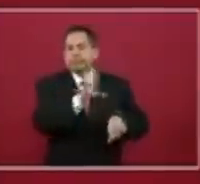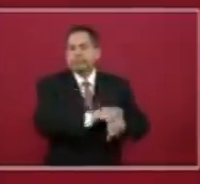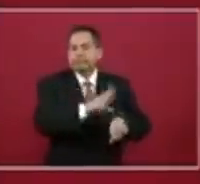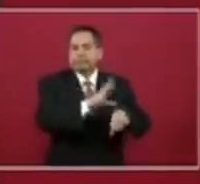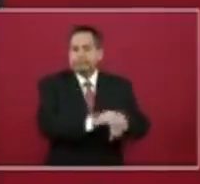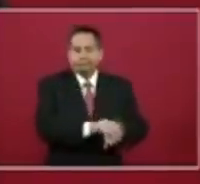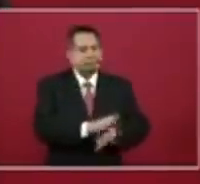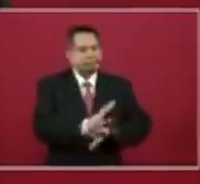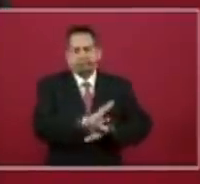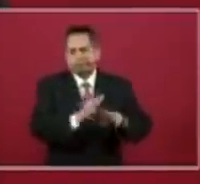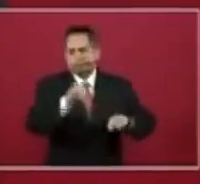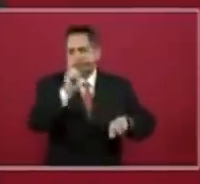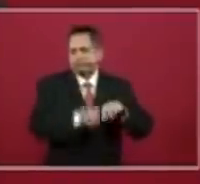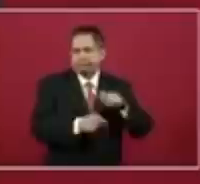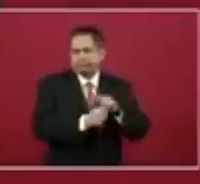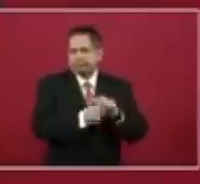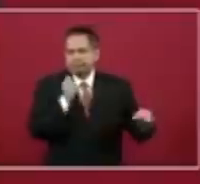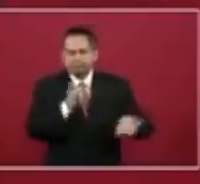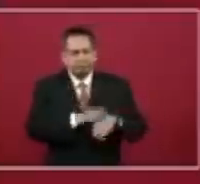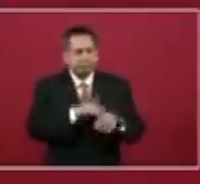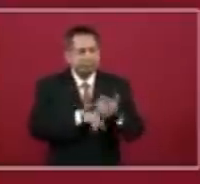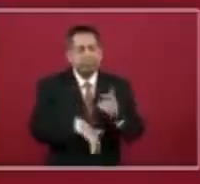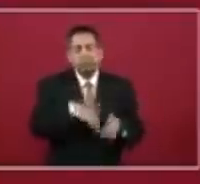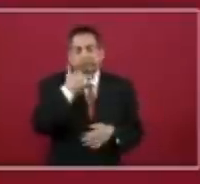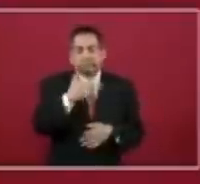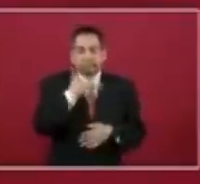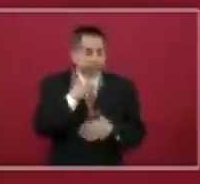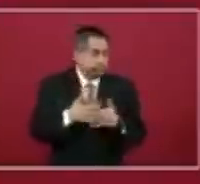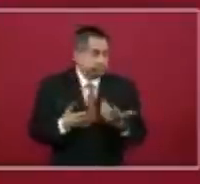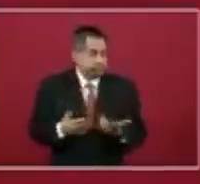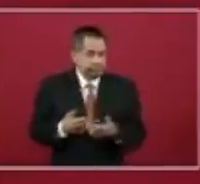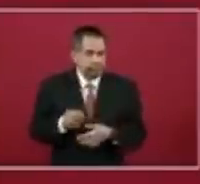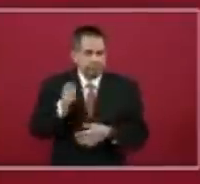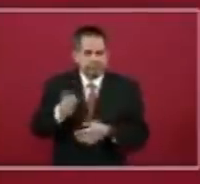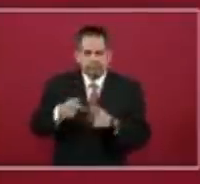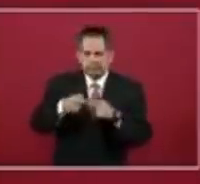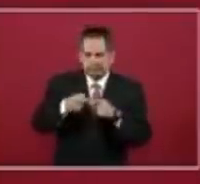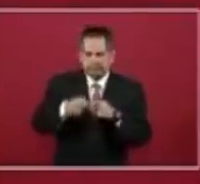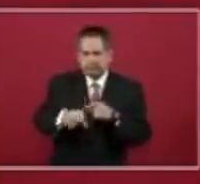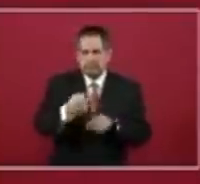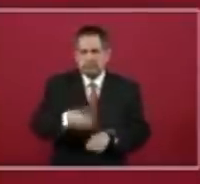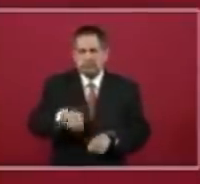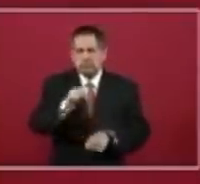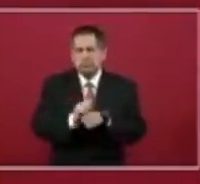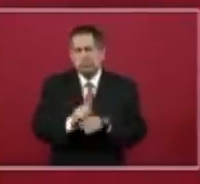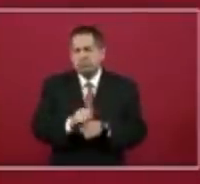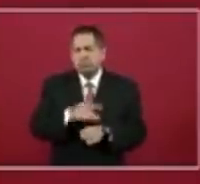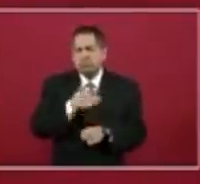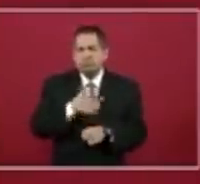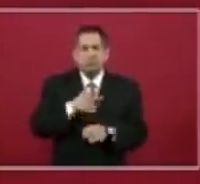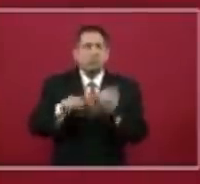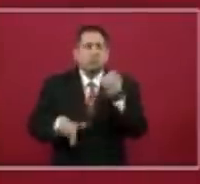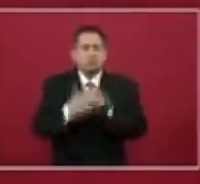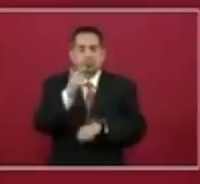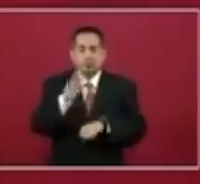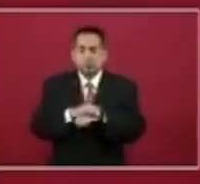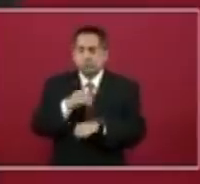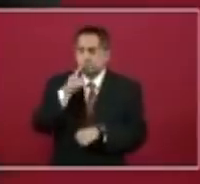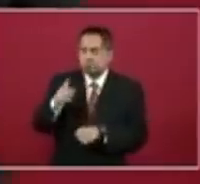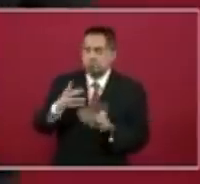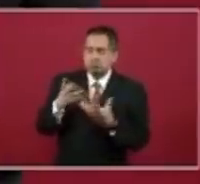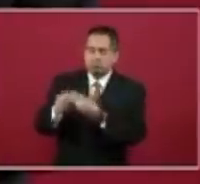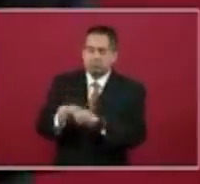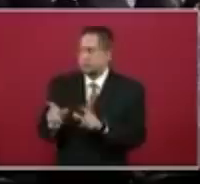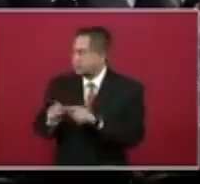han incurrido en esta conducta. La perspectiva es que se presente en el resto de esta semana 12 casos adicionales. Es